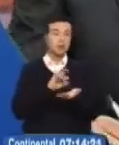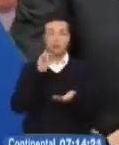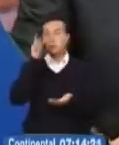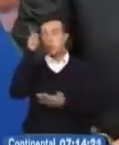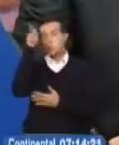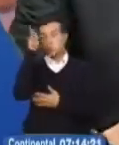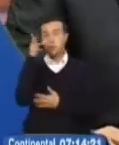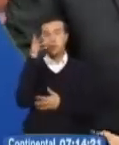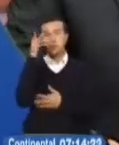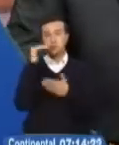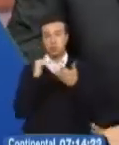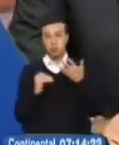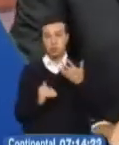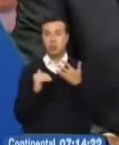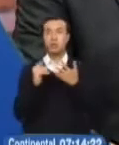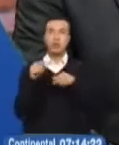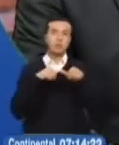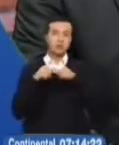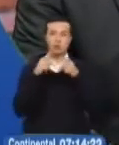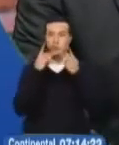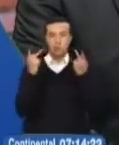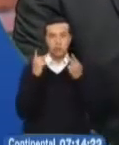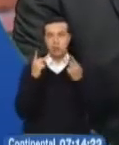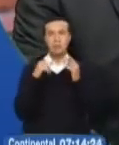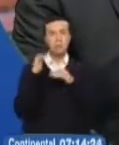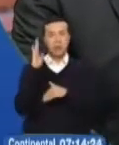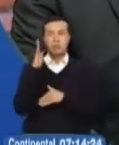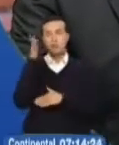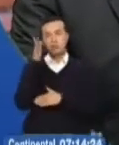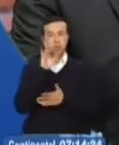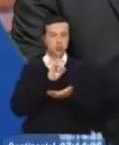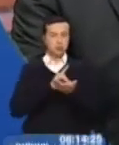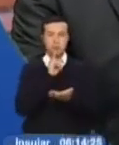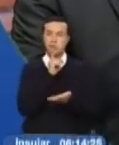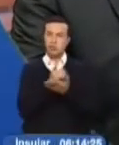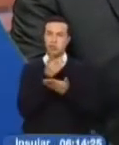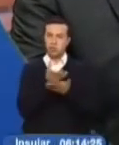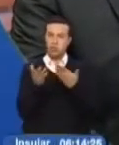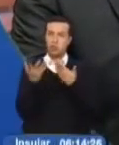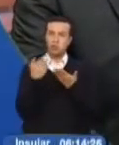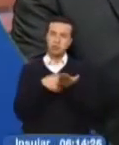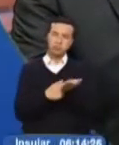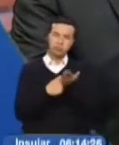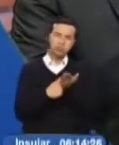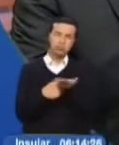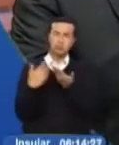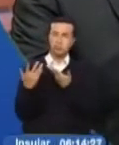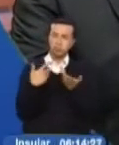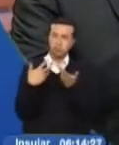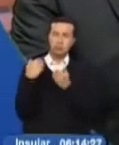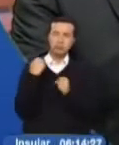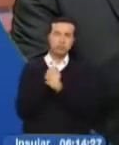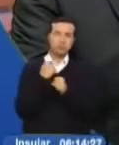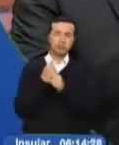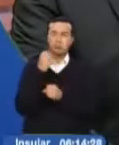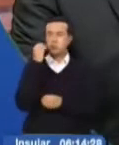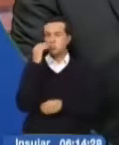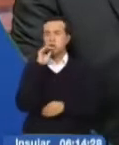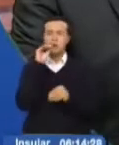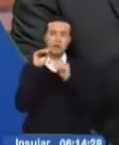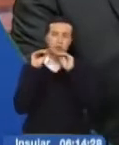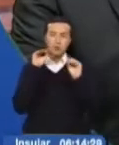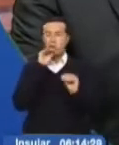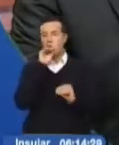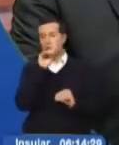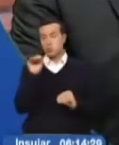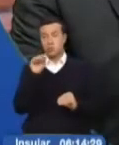docentes del restante son del resto de la administración pública entonces con ellos precisamente hemos venido realizando un mayor trabajo de informarles y de